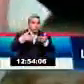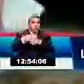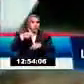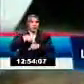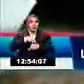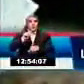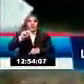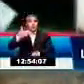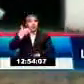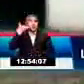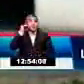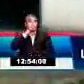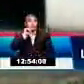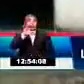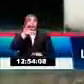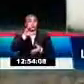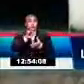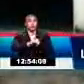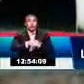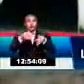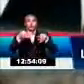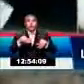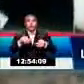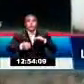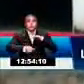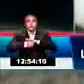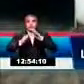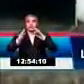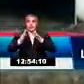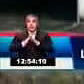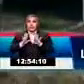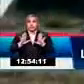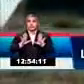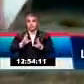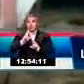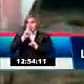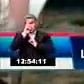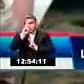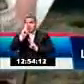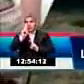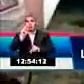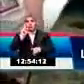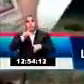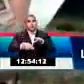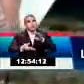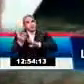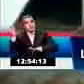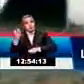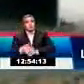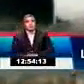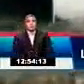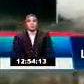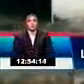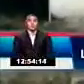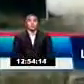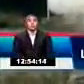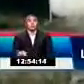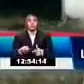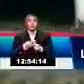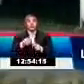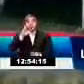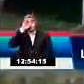tiempo que el adulto mayor y su esposa cumplan con el aislamiento y se respete el cerco epidemiológico. Los